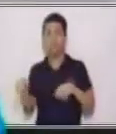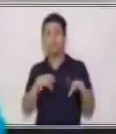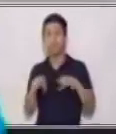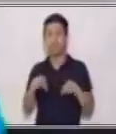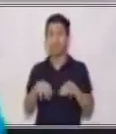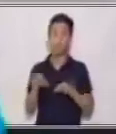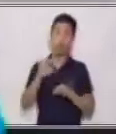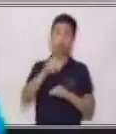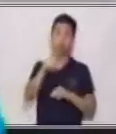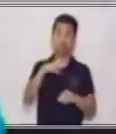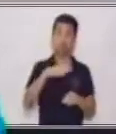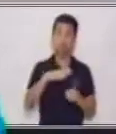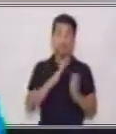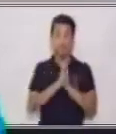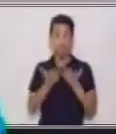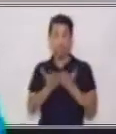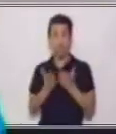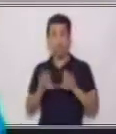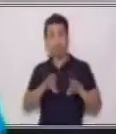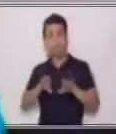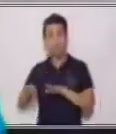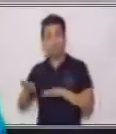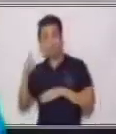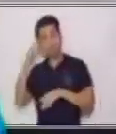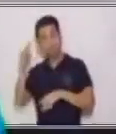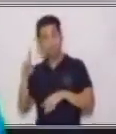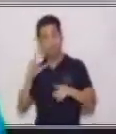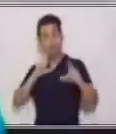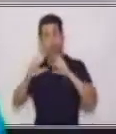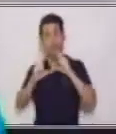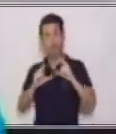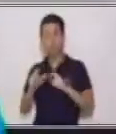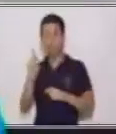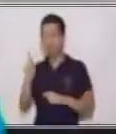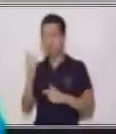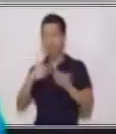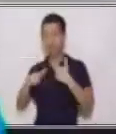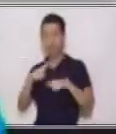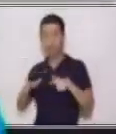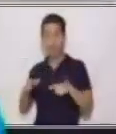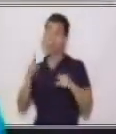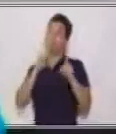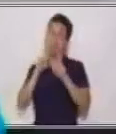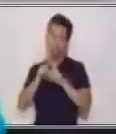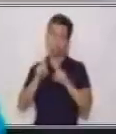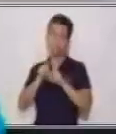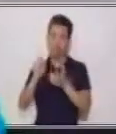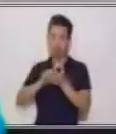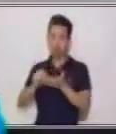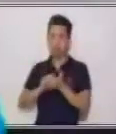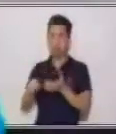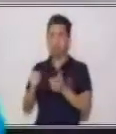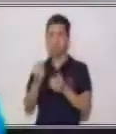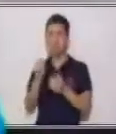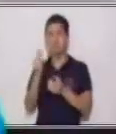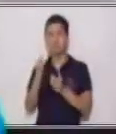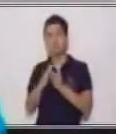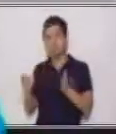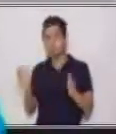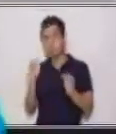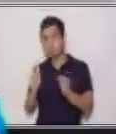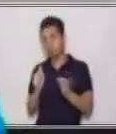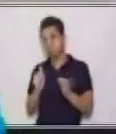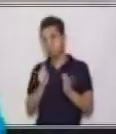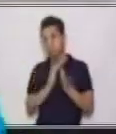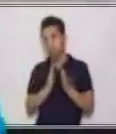comunicación y lenguaje, pues que este también tenga la fecha, el nombre de la actividad y por supuesto que lo hagas con todo el orden posible. Que tengas también